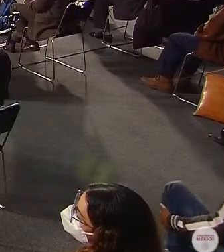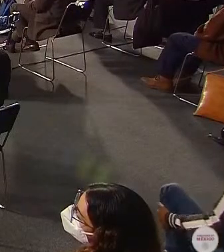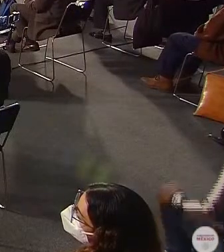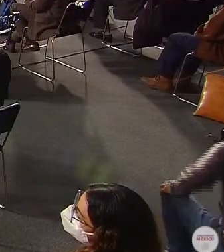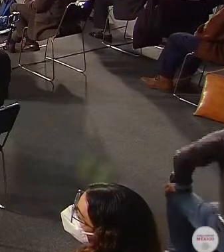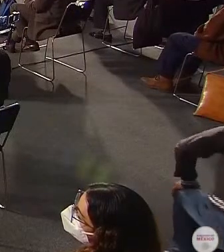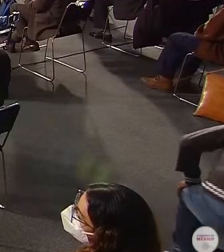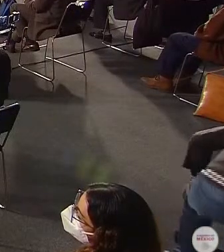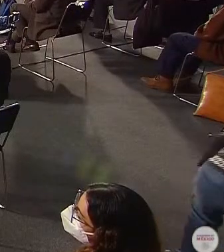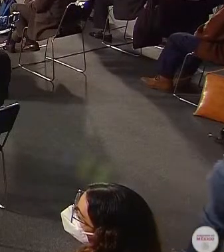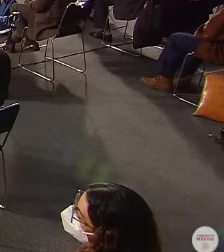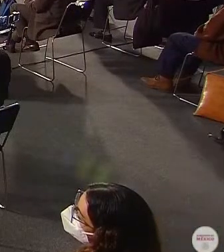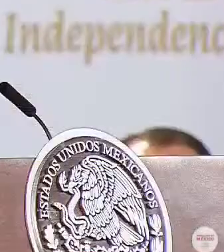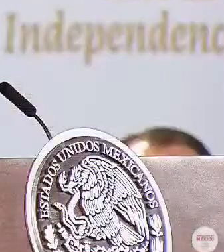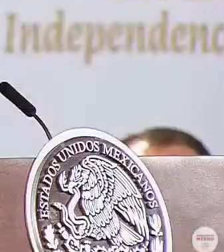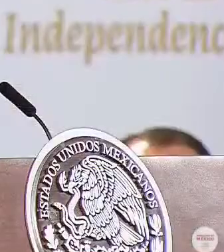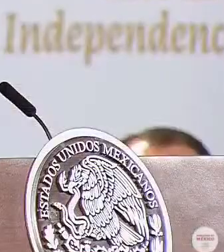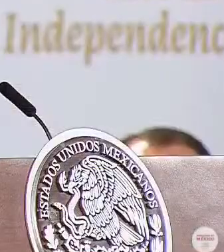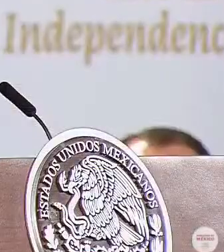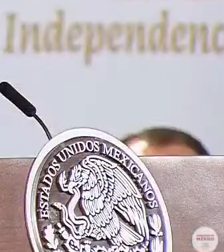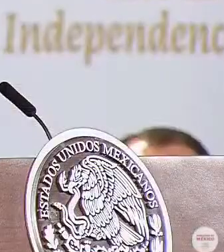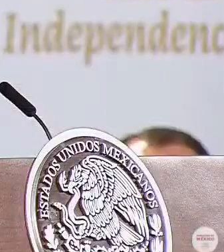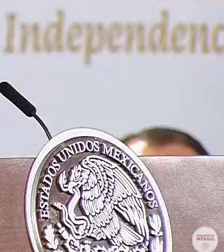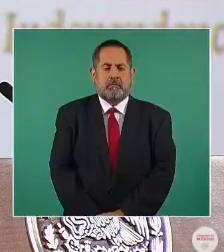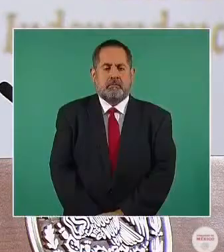lo puedo explicar. En